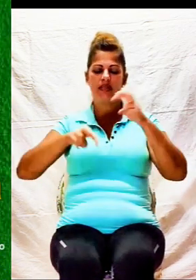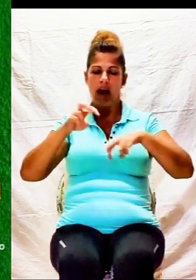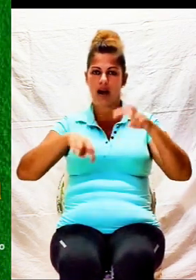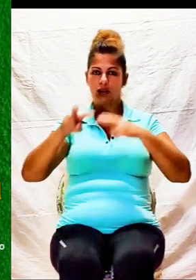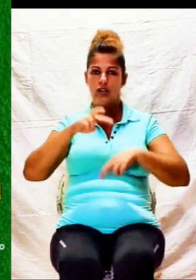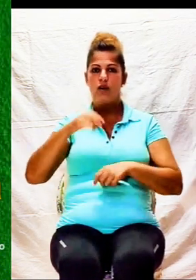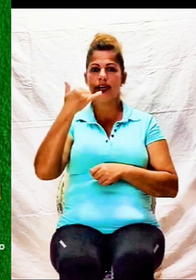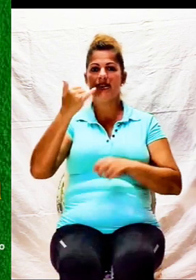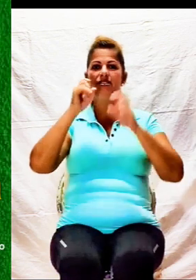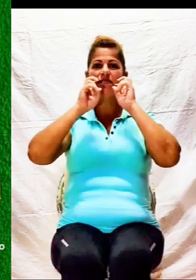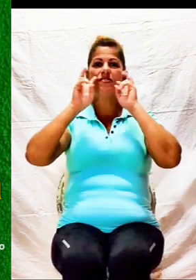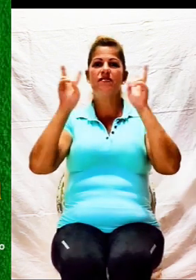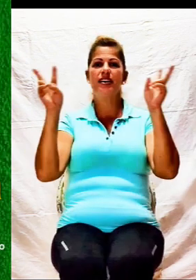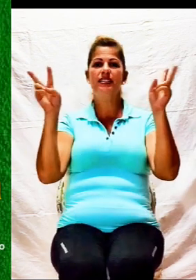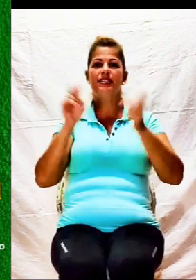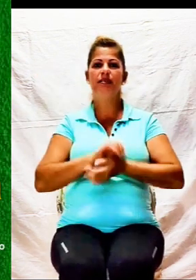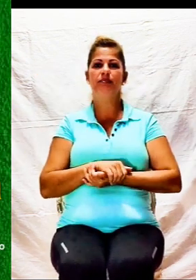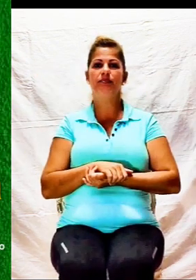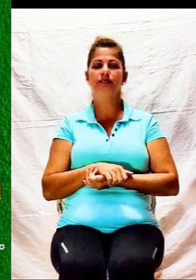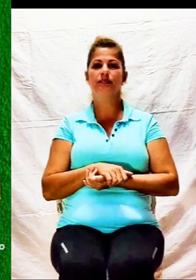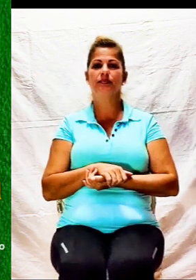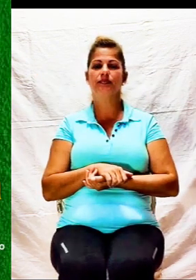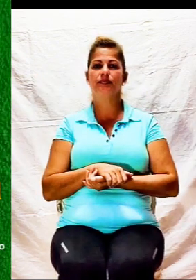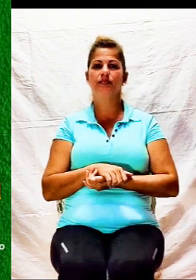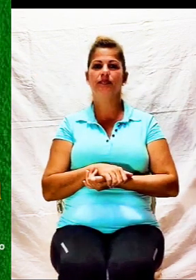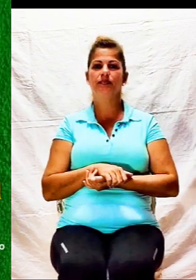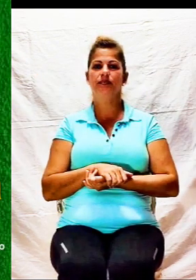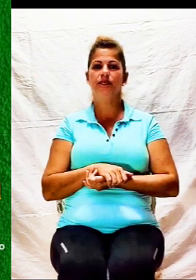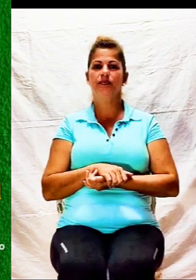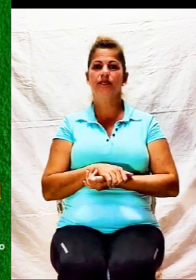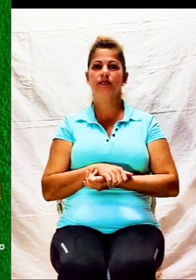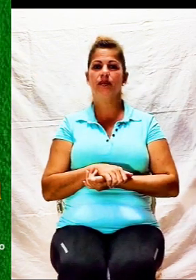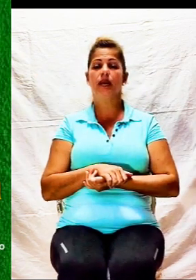Pregunta sobre indagación y vivencia.